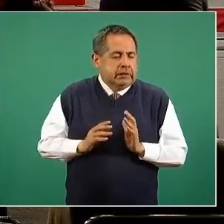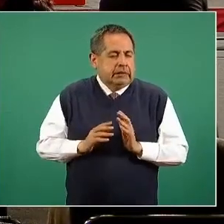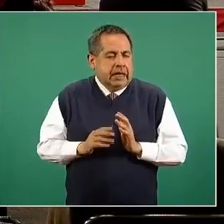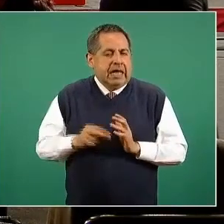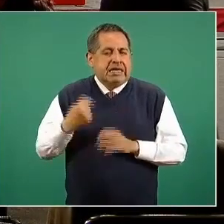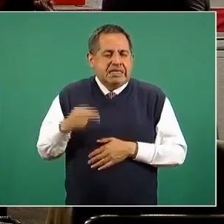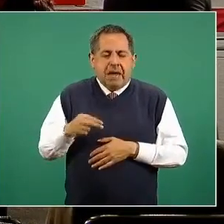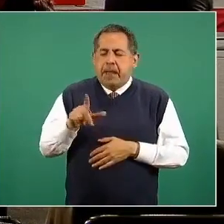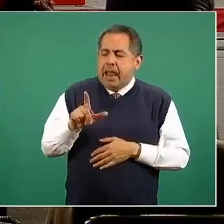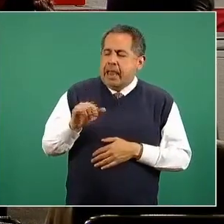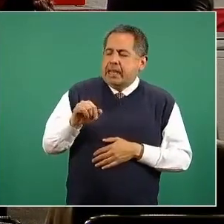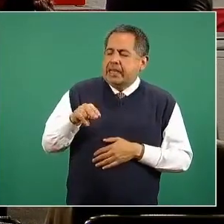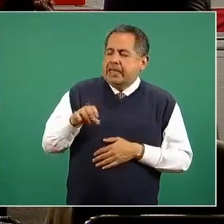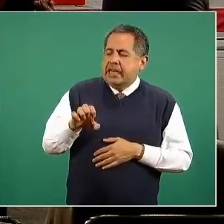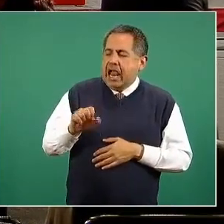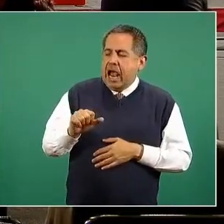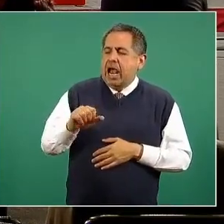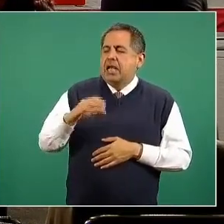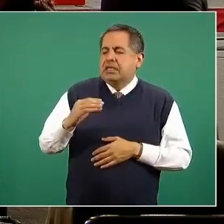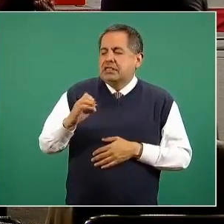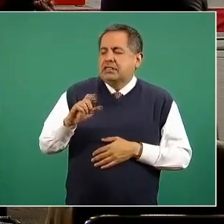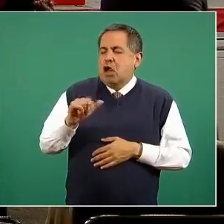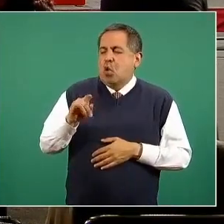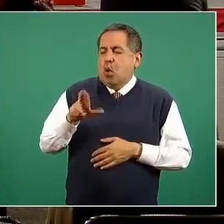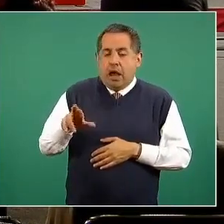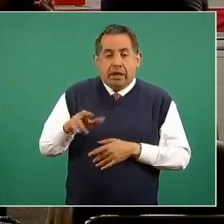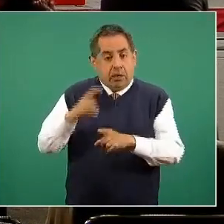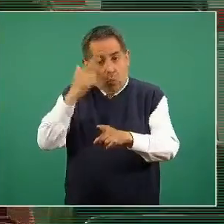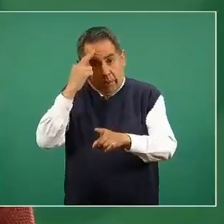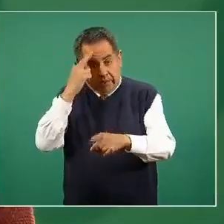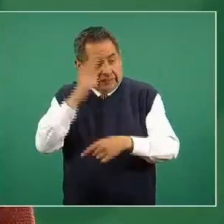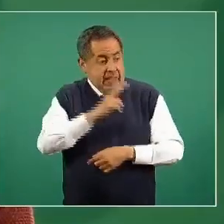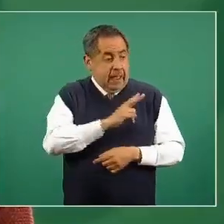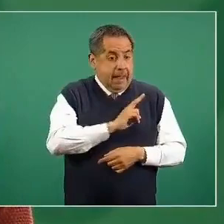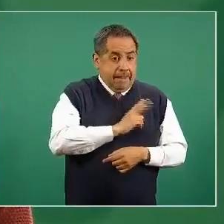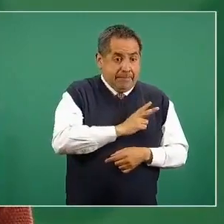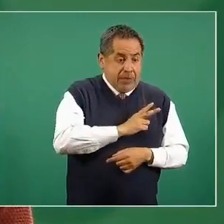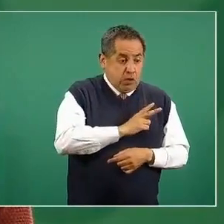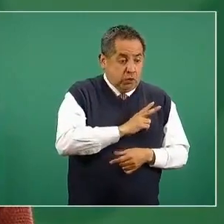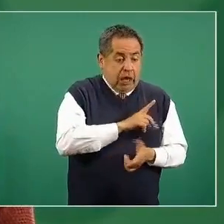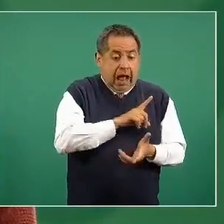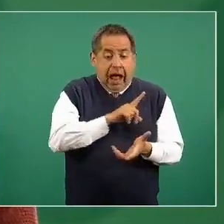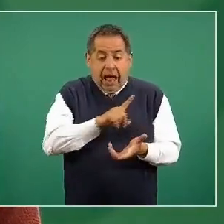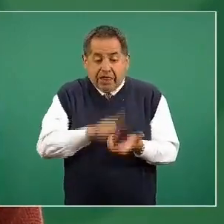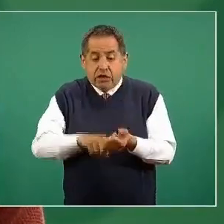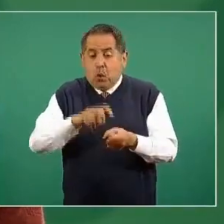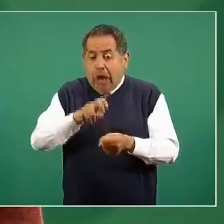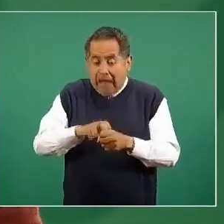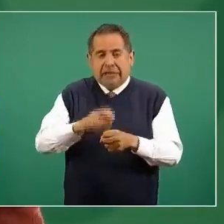celulares que permiten la multiplicación. Recordar que el virus solo se multiplica en el interior de células.